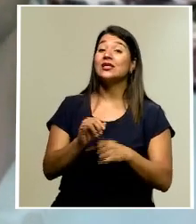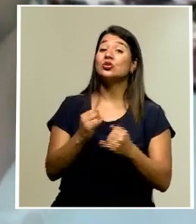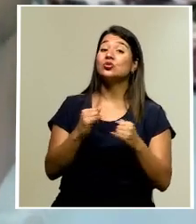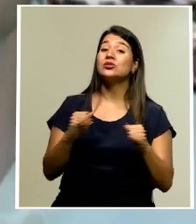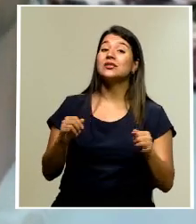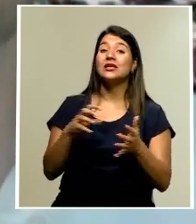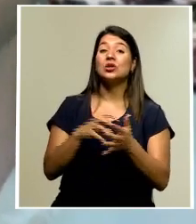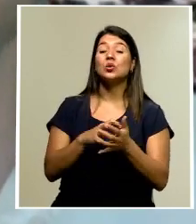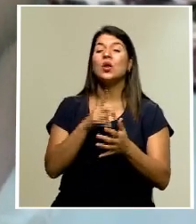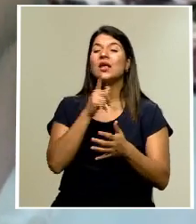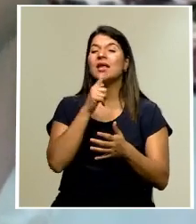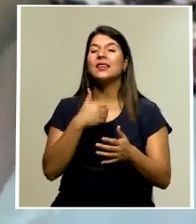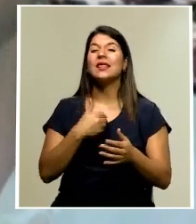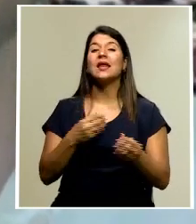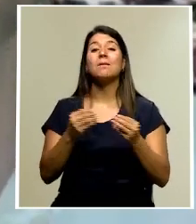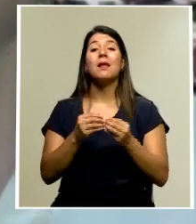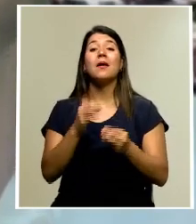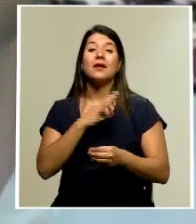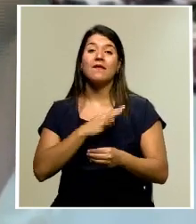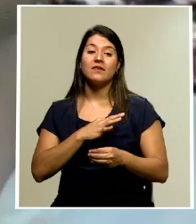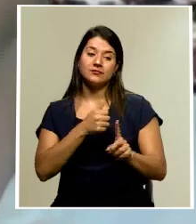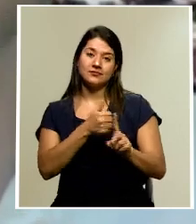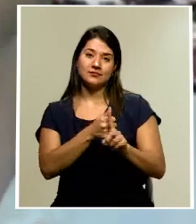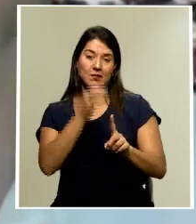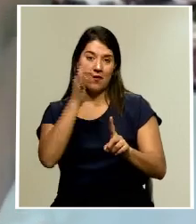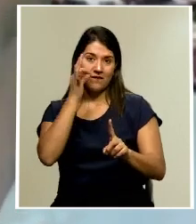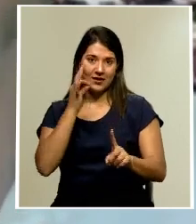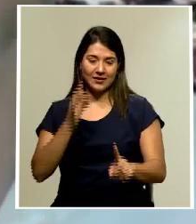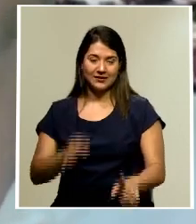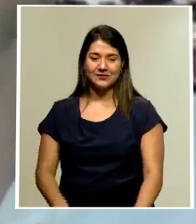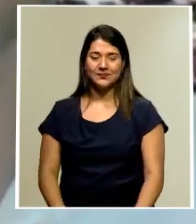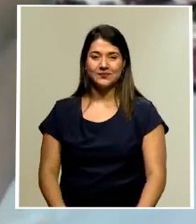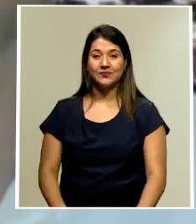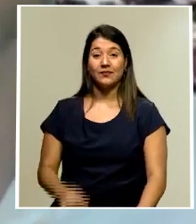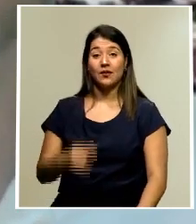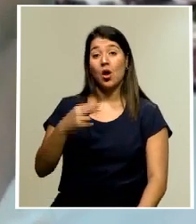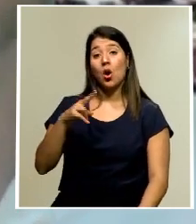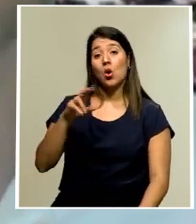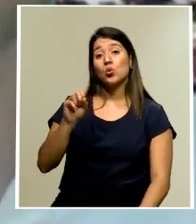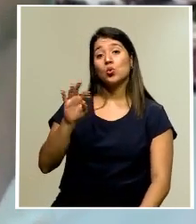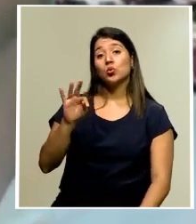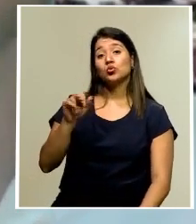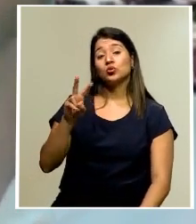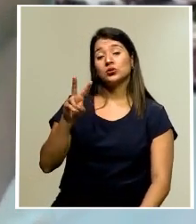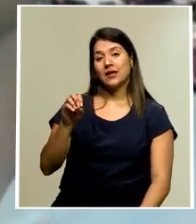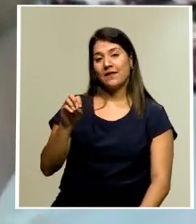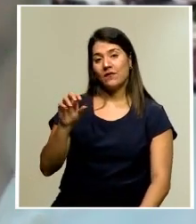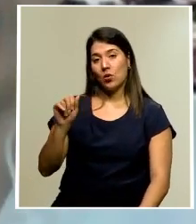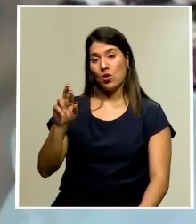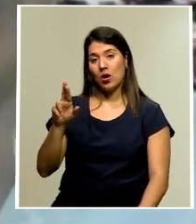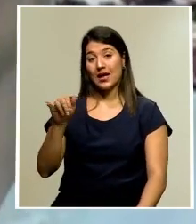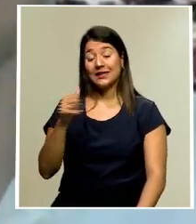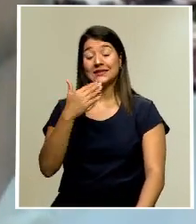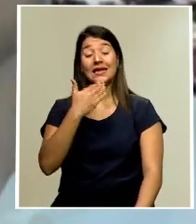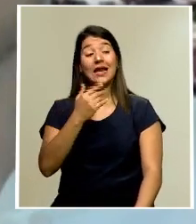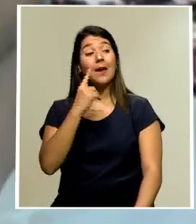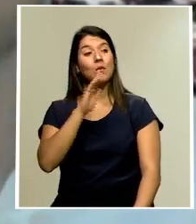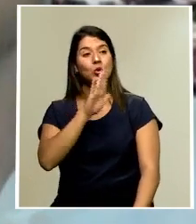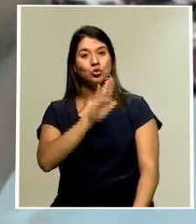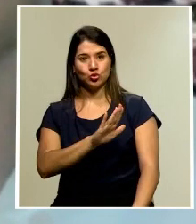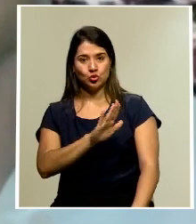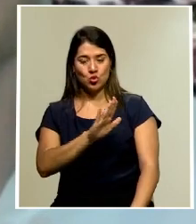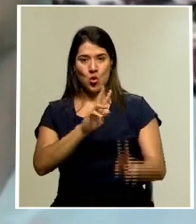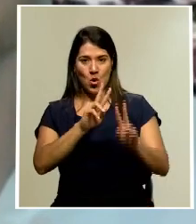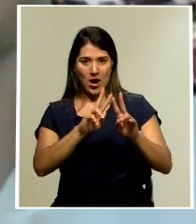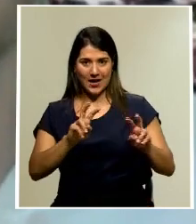a quien más le beneficia es al propio don José María Figueres. Gustavo Araya, gracias por prestarnos tus luces otra